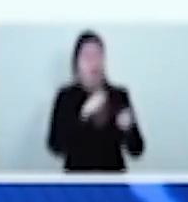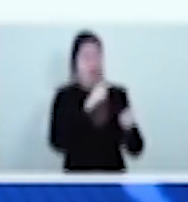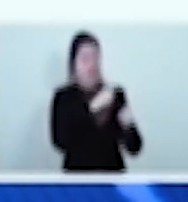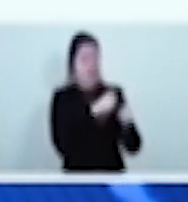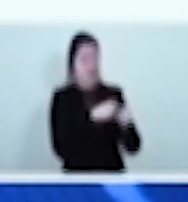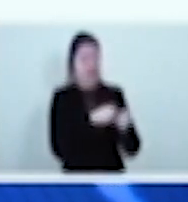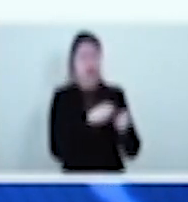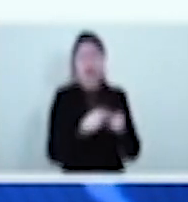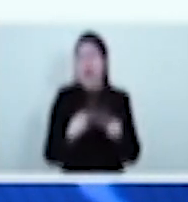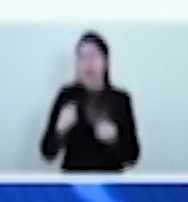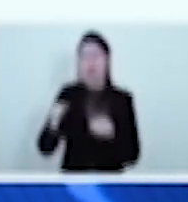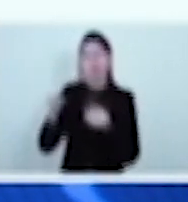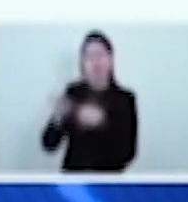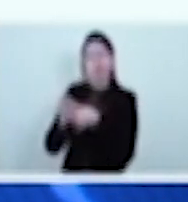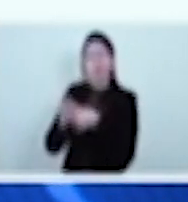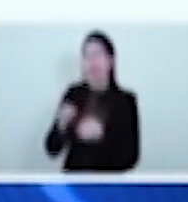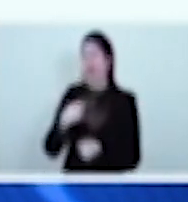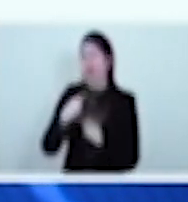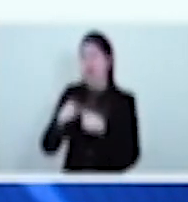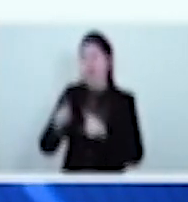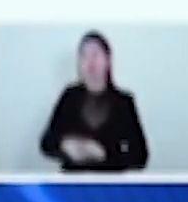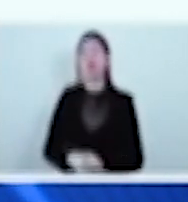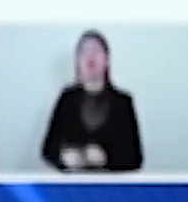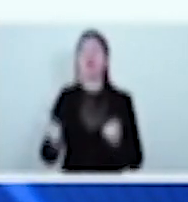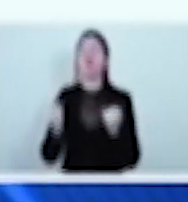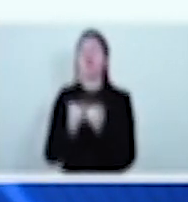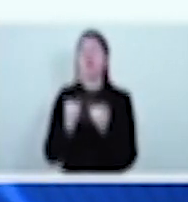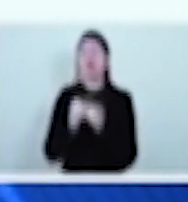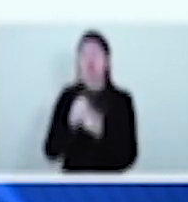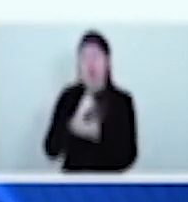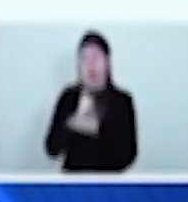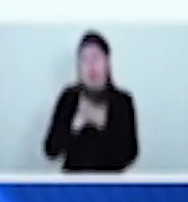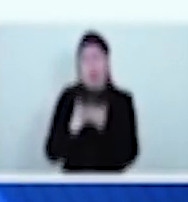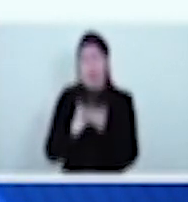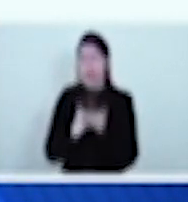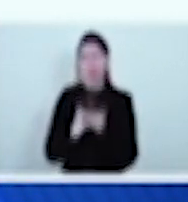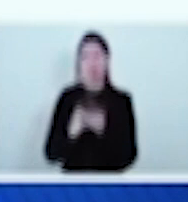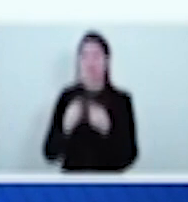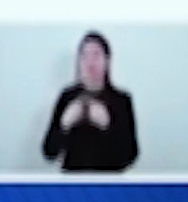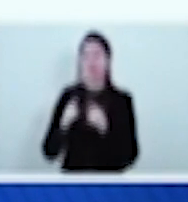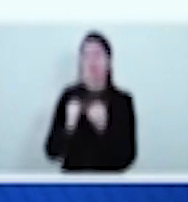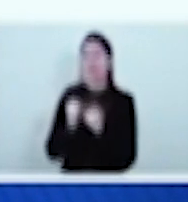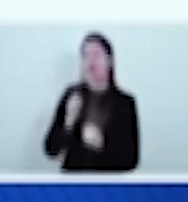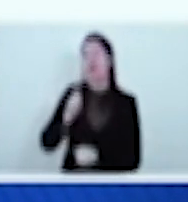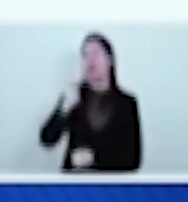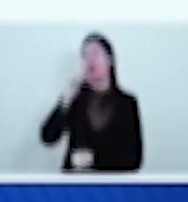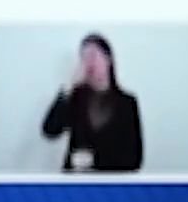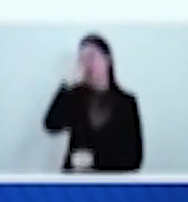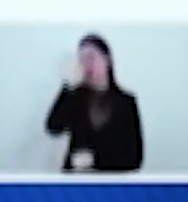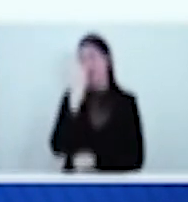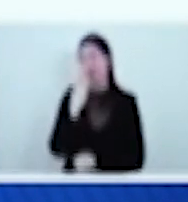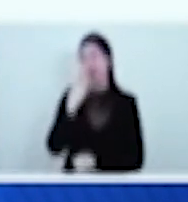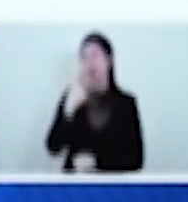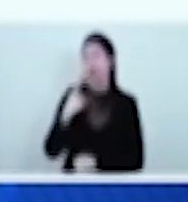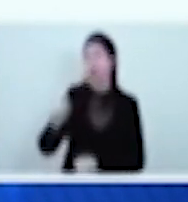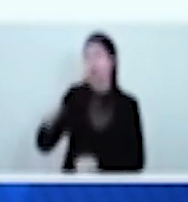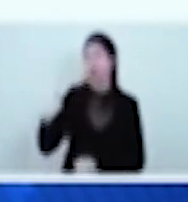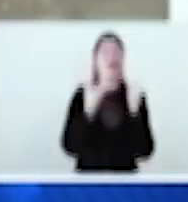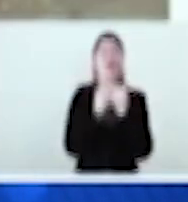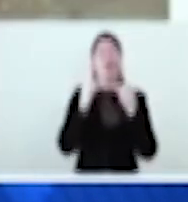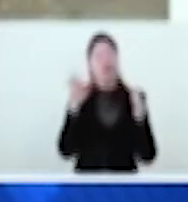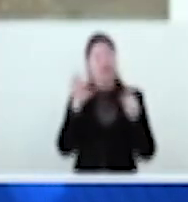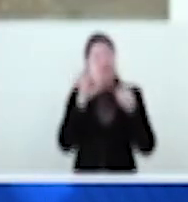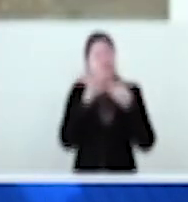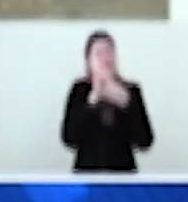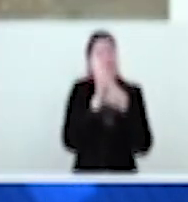un problema si hubiera habido una flecha, es decir, una curvatura en una trave que hubiera avisado